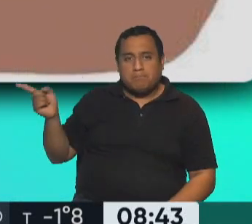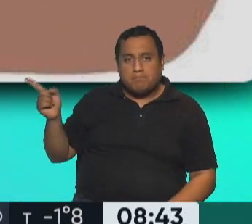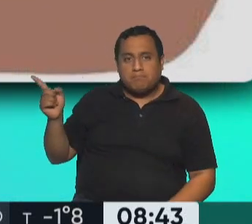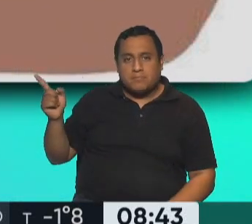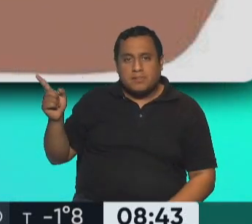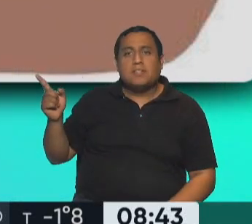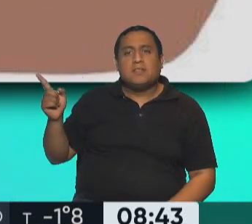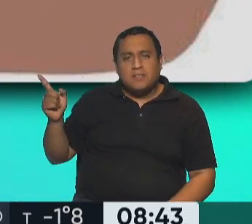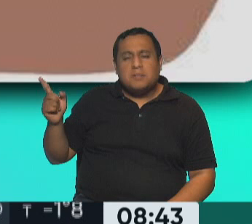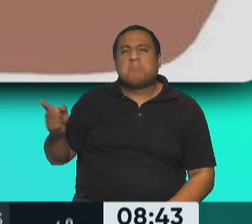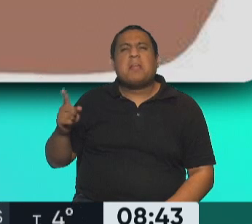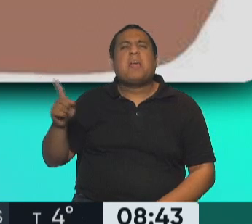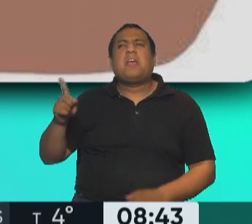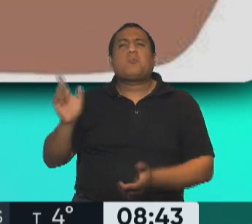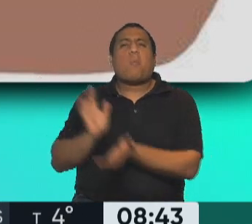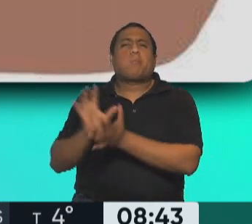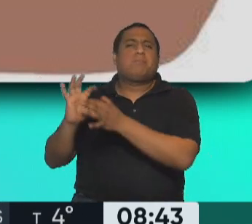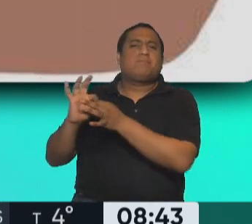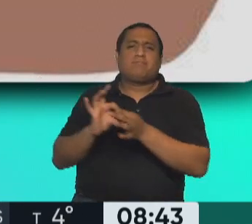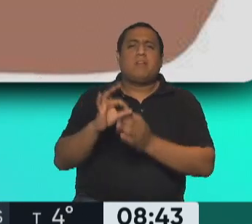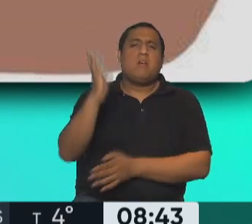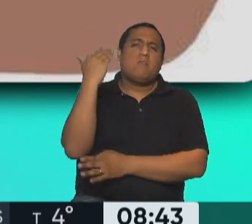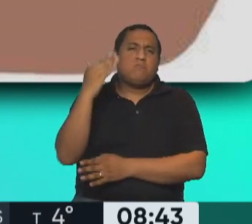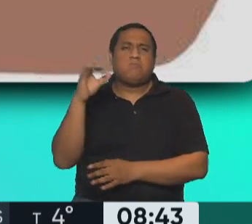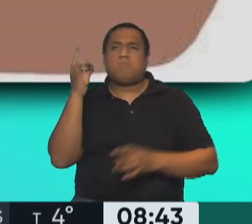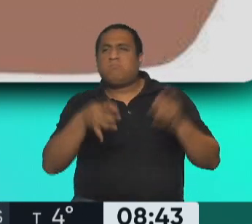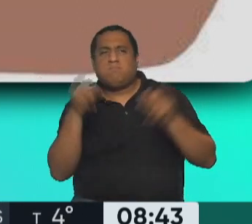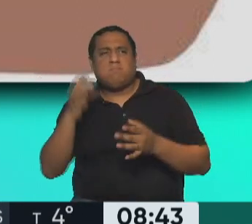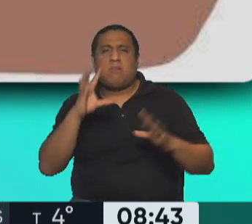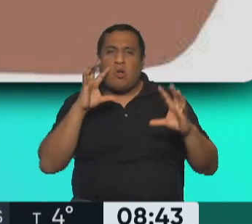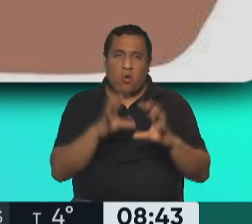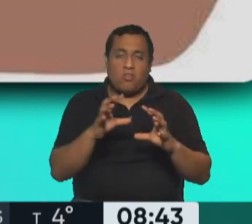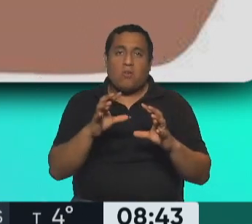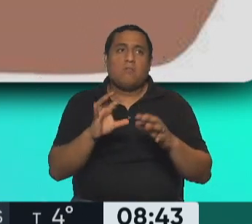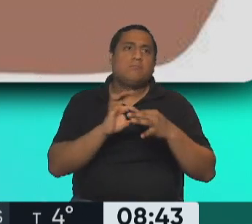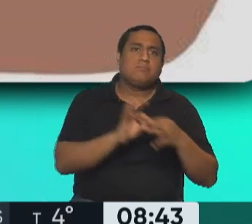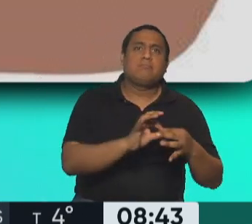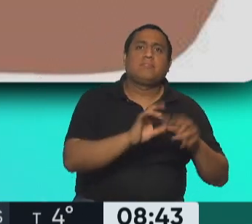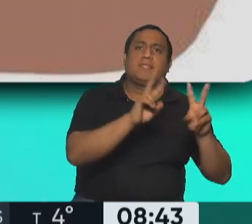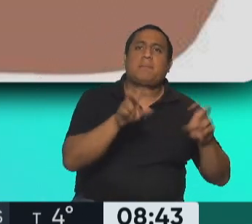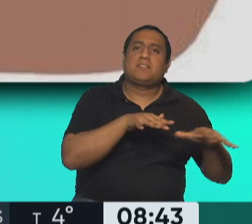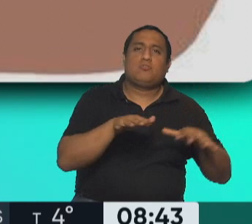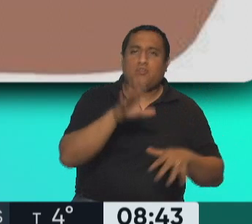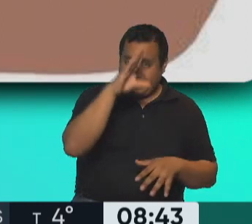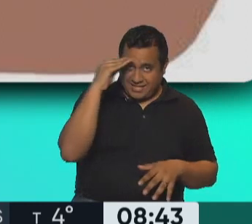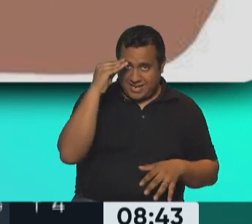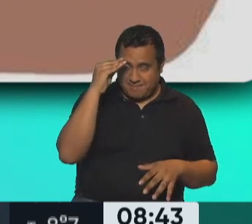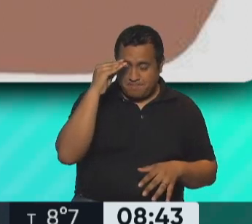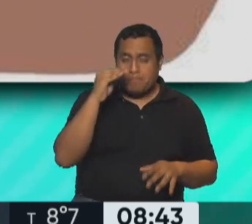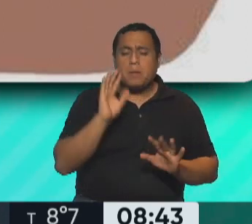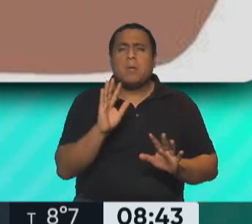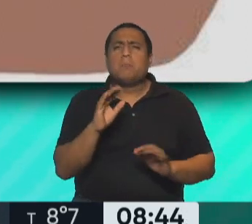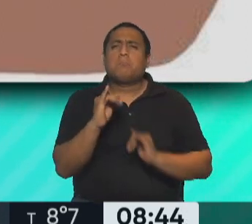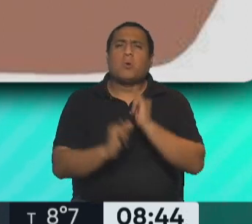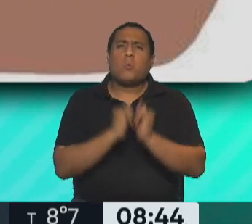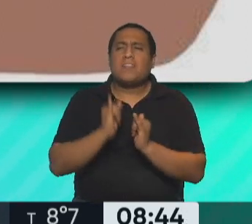hace una relación, ¿no?, entre los discursos de odio con, bueno, lo que ocurrió con la vicepresidenta Cristina Fernández de Kirchner. Hay que decir que esto es